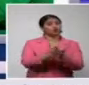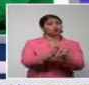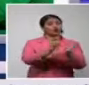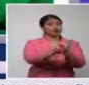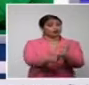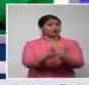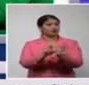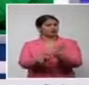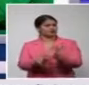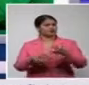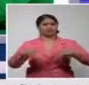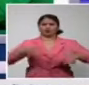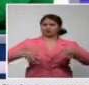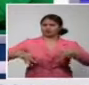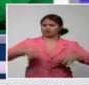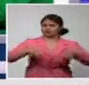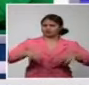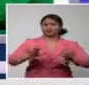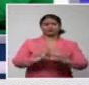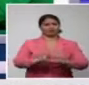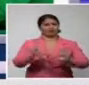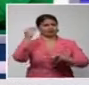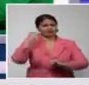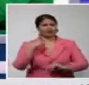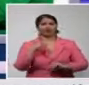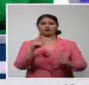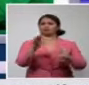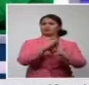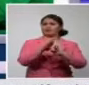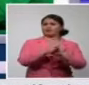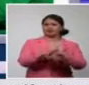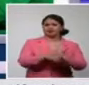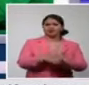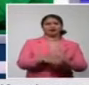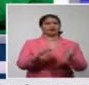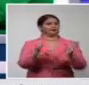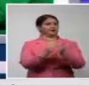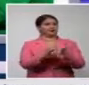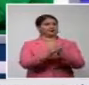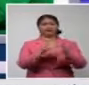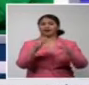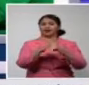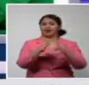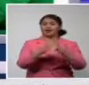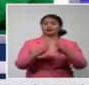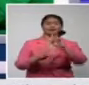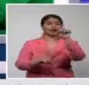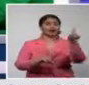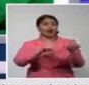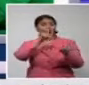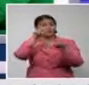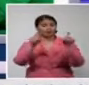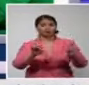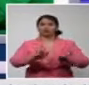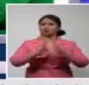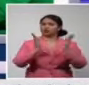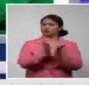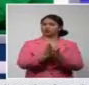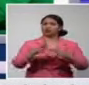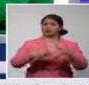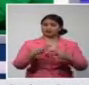municipio, lo tienen claro, y de hecho las medidas se mantienen y en algunos lugares se